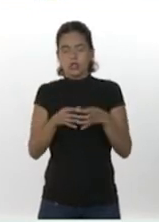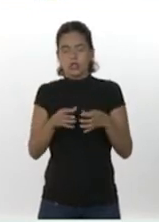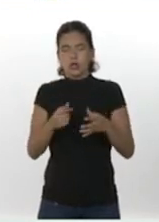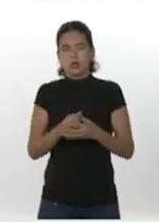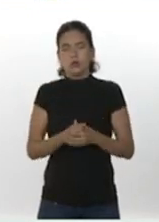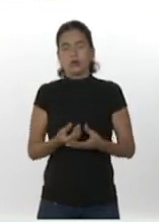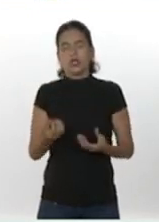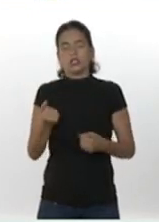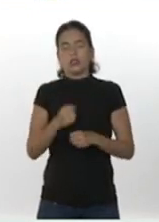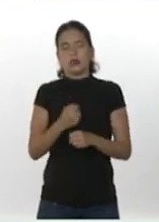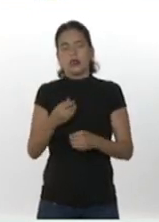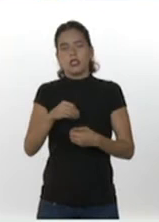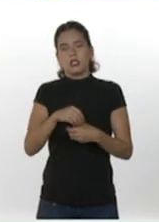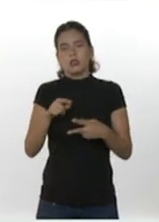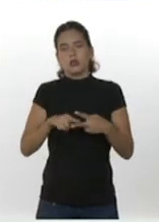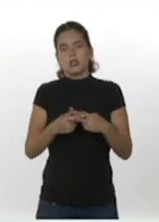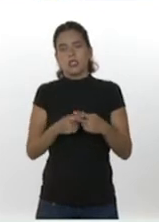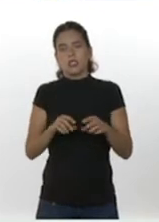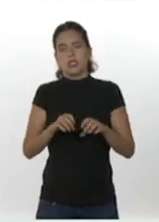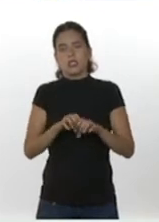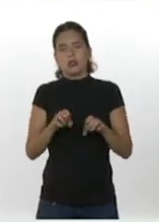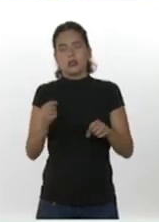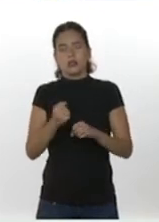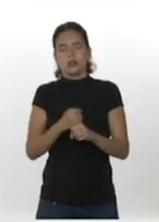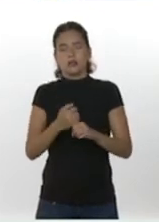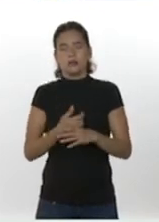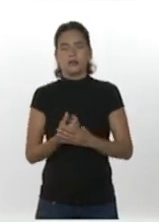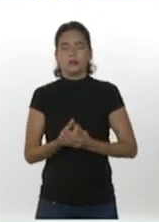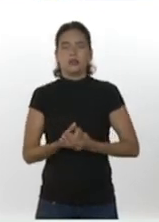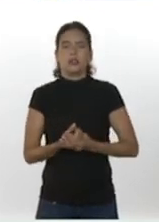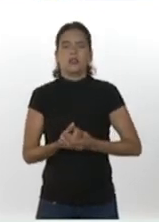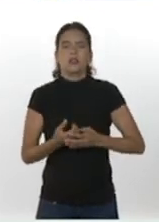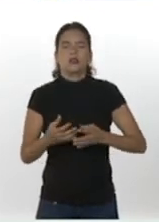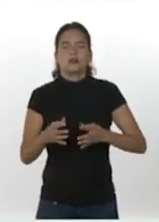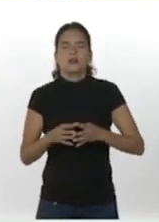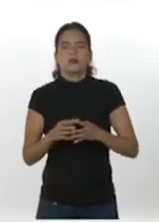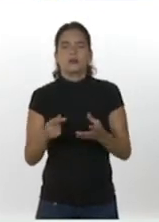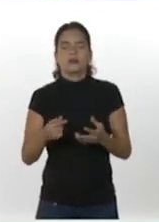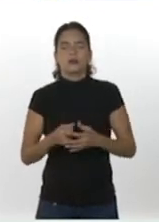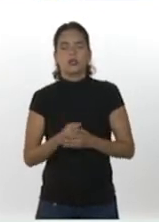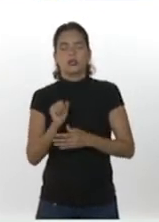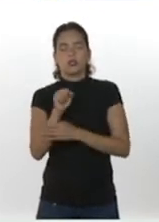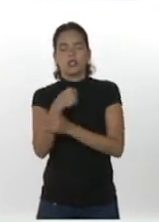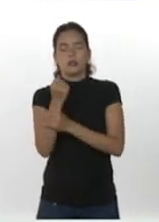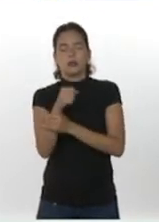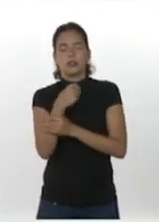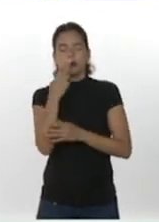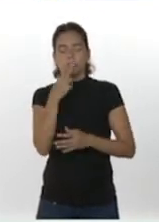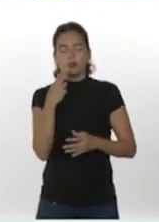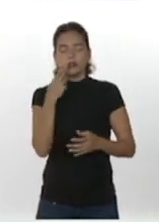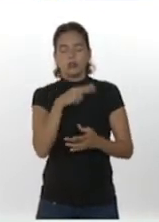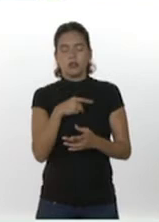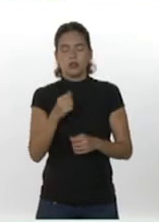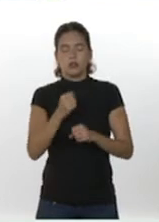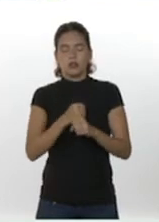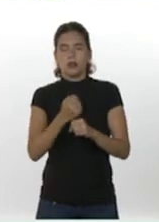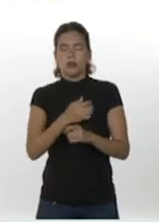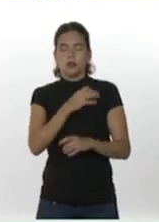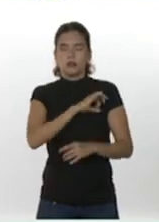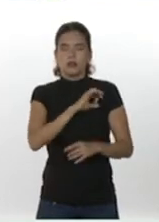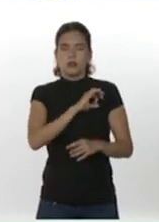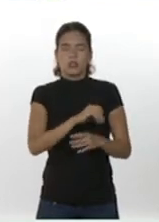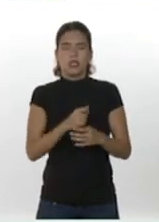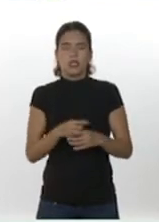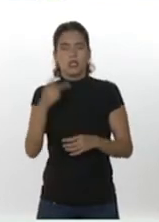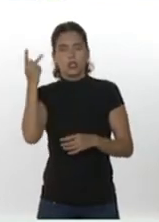hace vida dentro de los talleres. Este equipo, conformado por los docentes, los terapeutas ocupacionales, los trabajadores sociales,